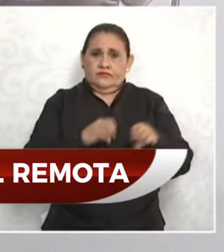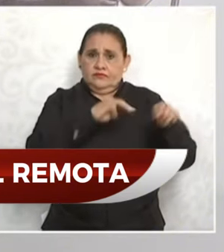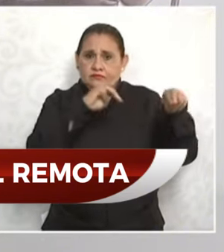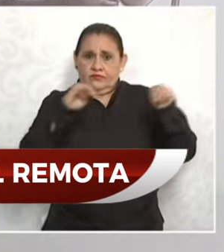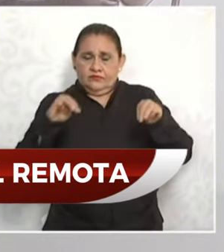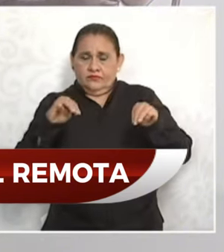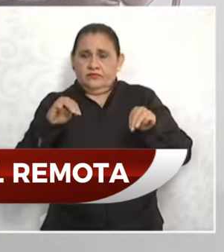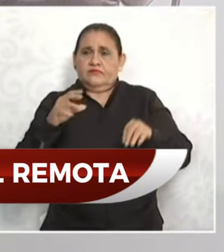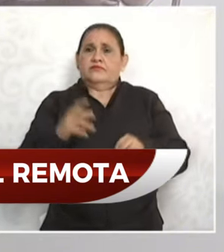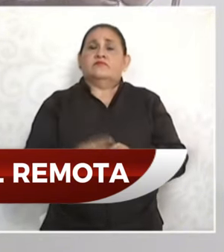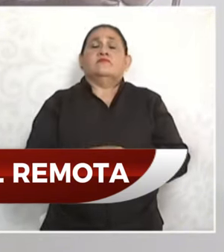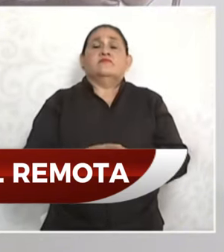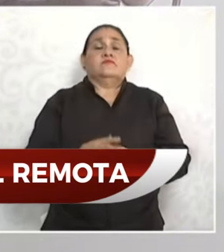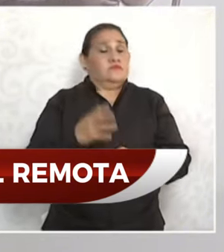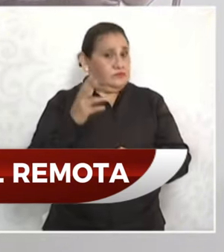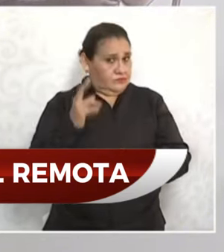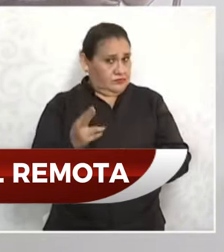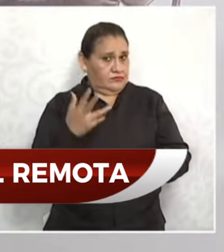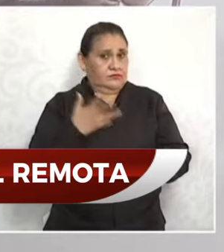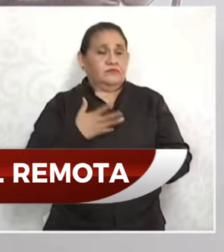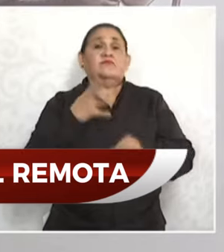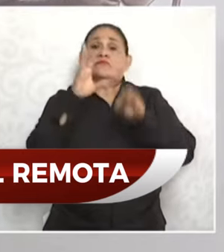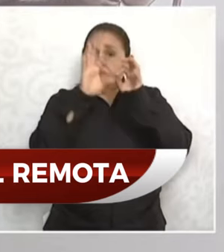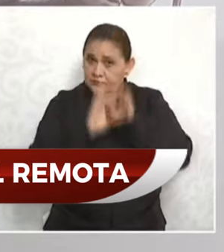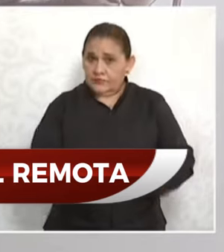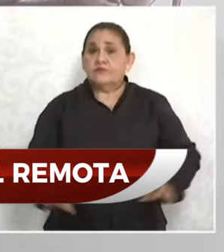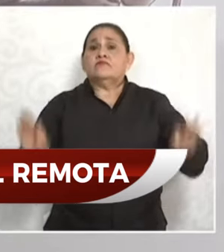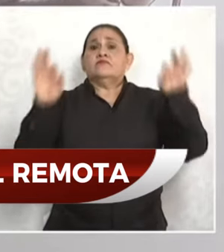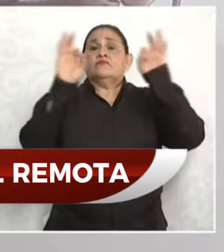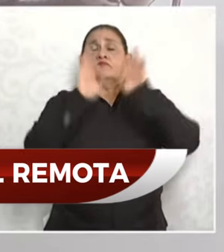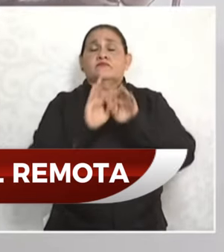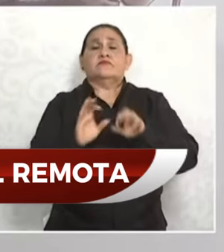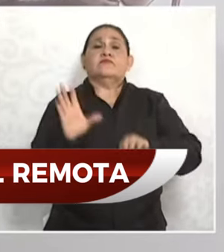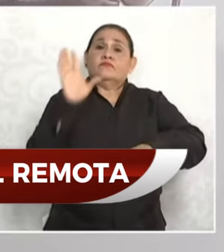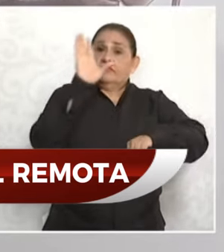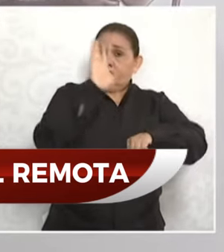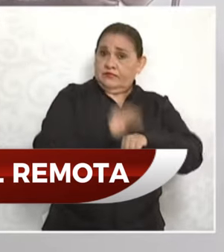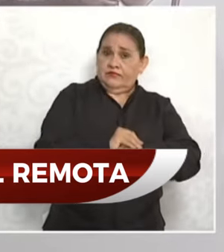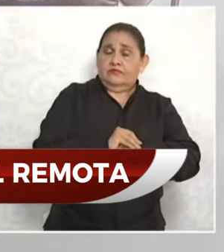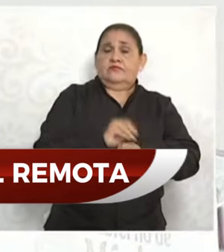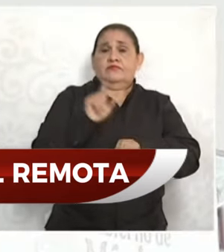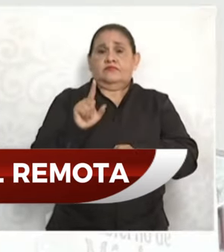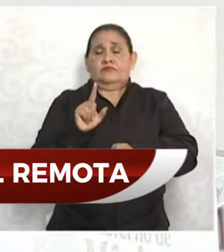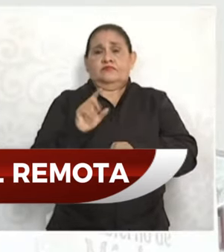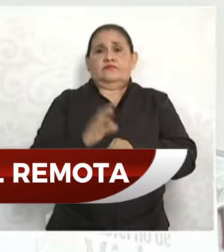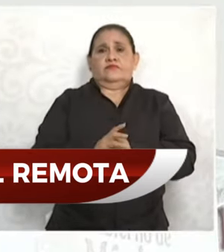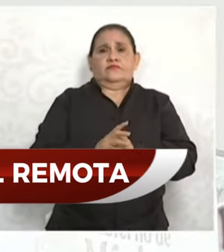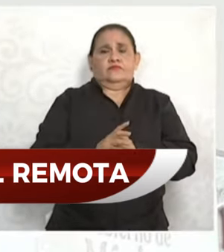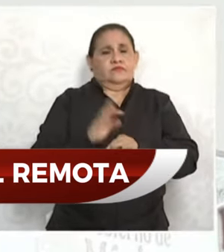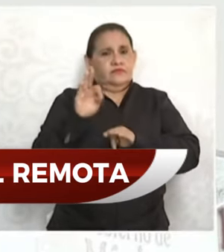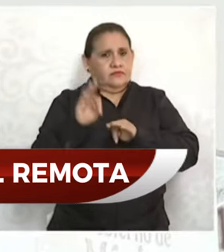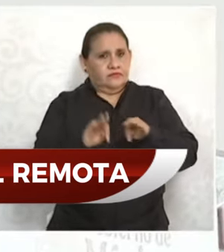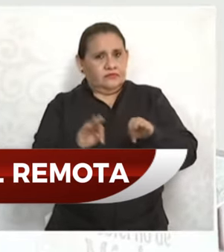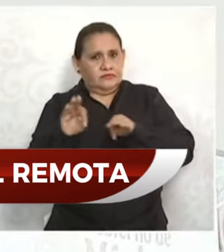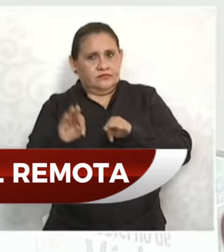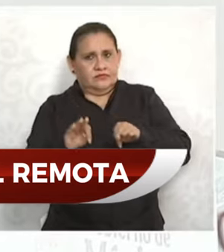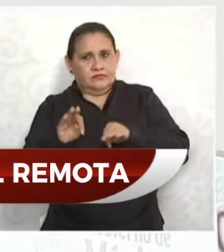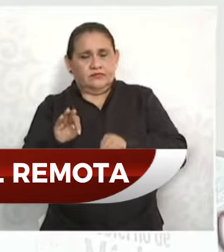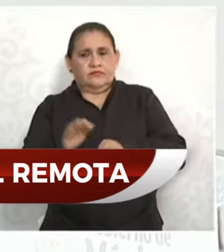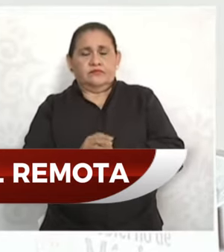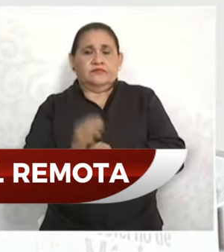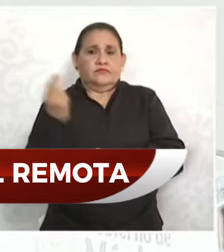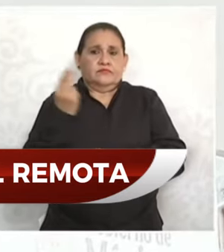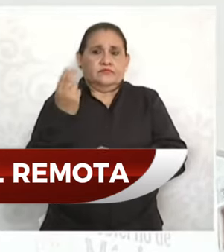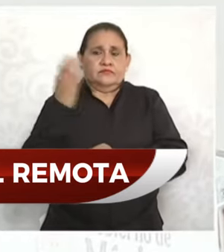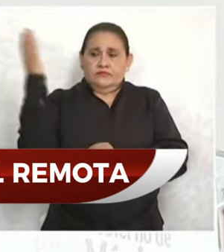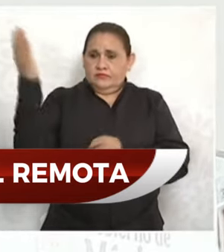Tiene una importancia geoestratégica extraordinaria, ya que permite toda la dinámica de la cadena logística y de suministros necesaria